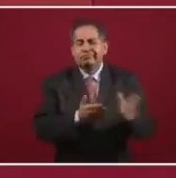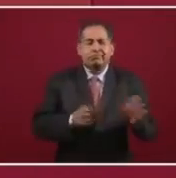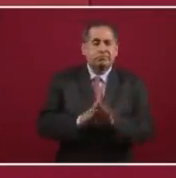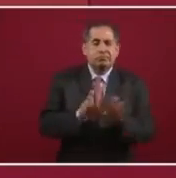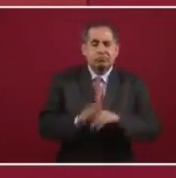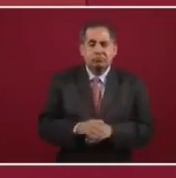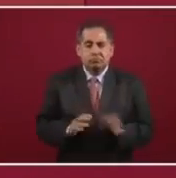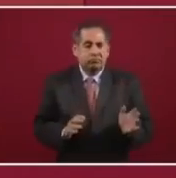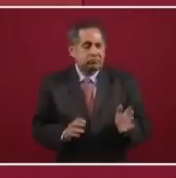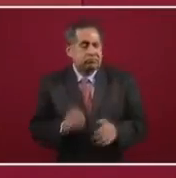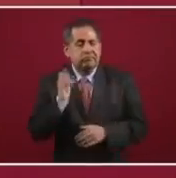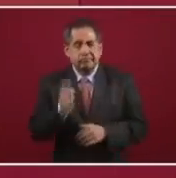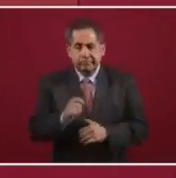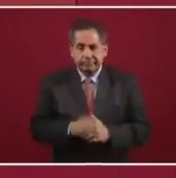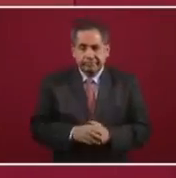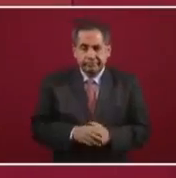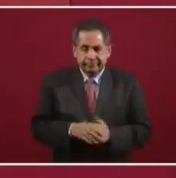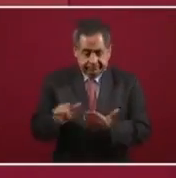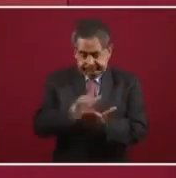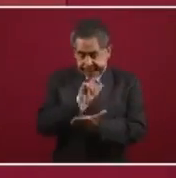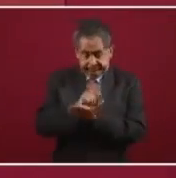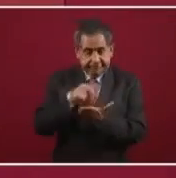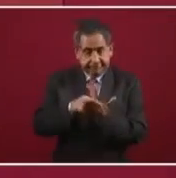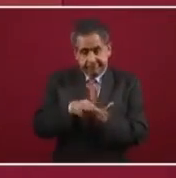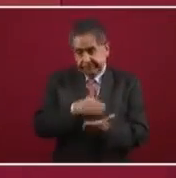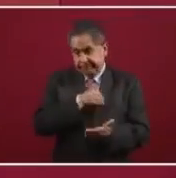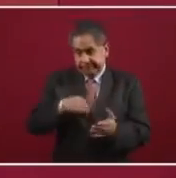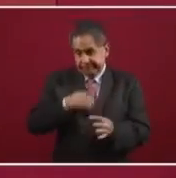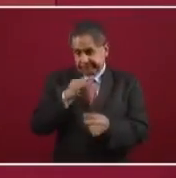Pues aplicando la ley